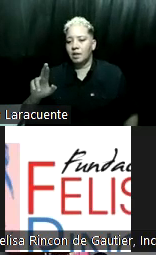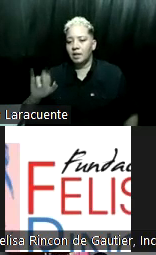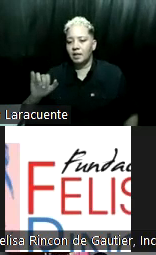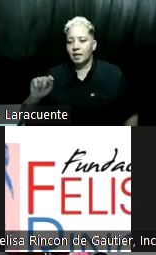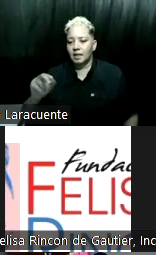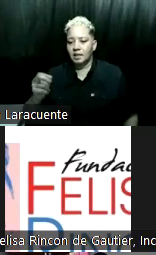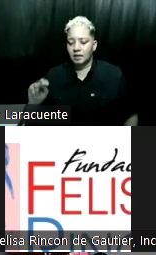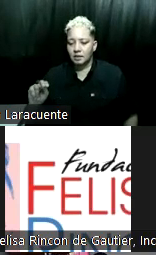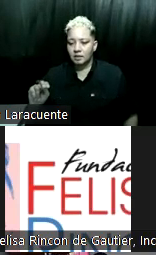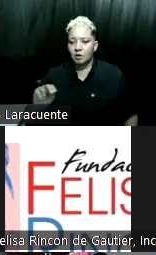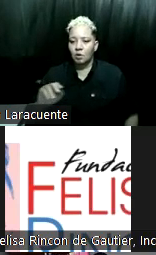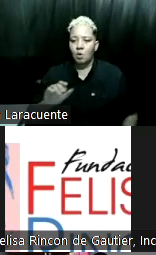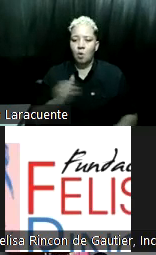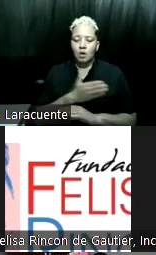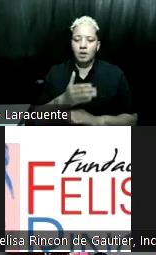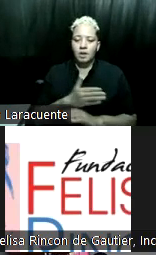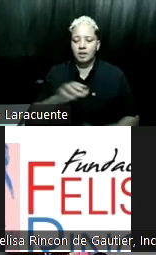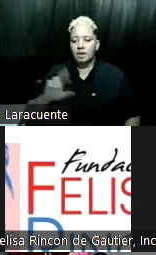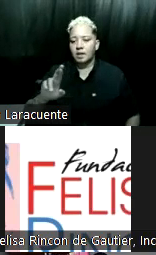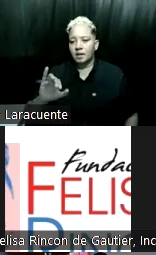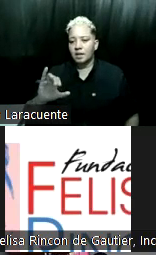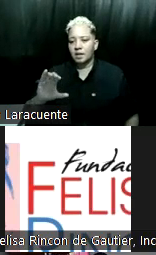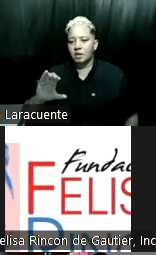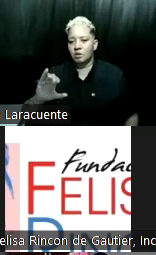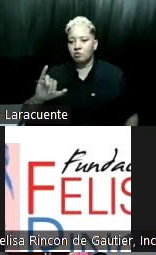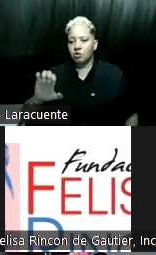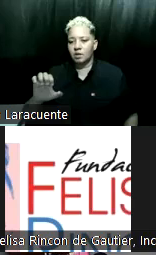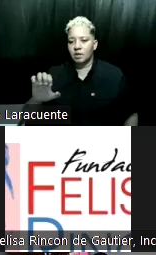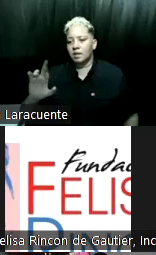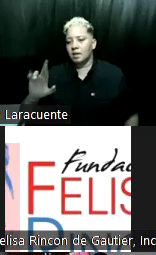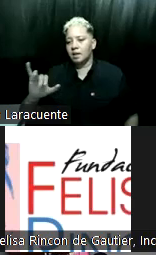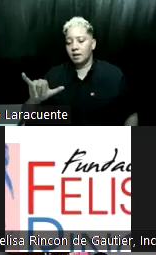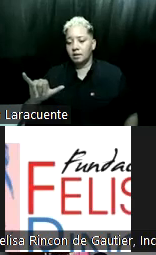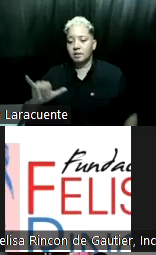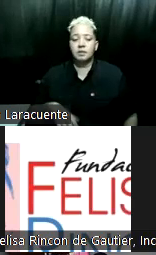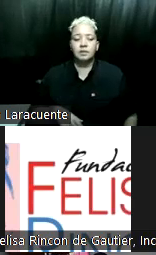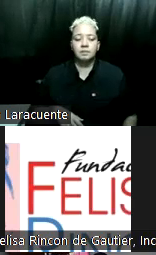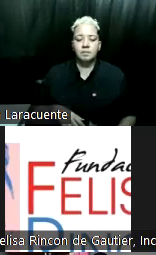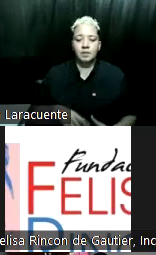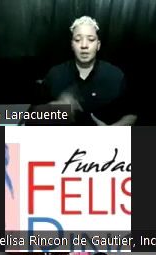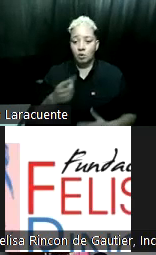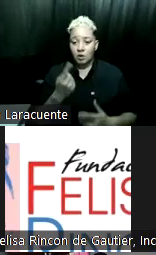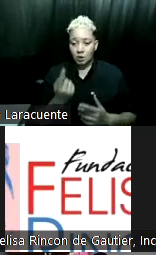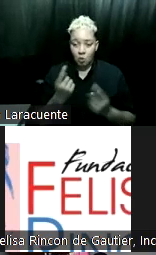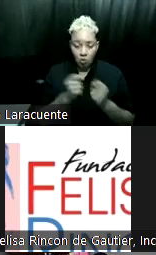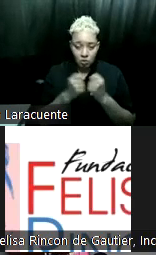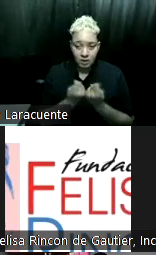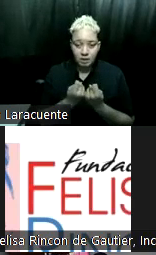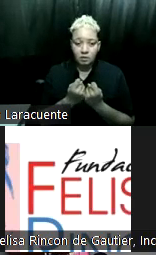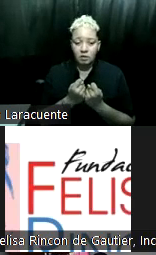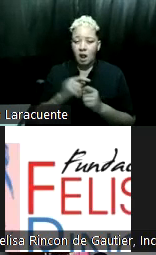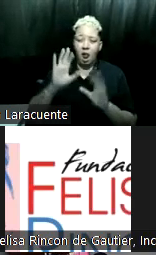y la orquesta de Richie Ray. Añade la nota que el único equipo abucheado fue el de